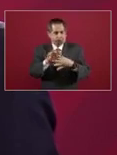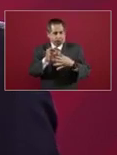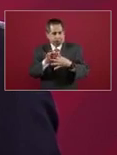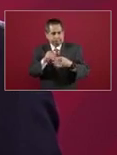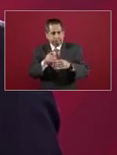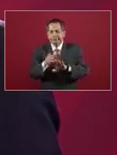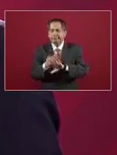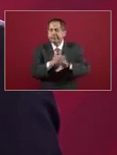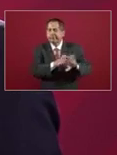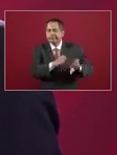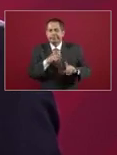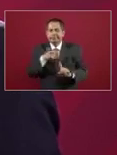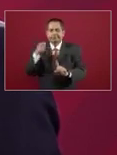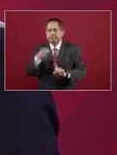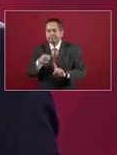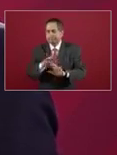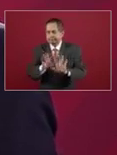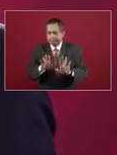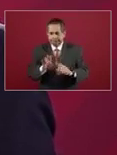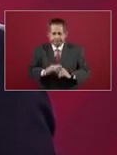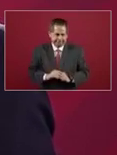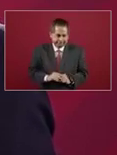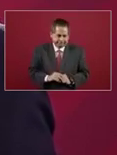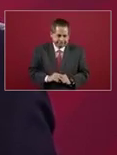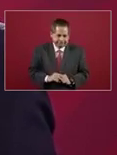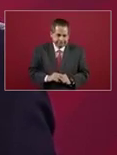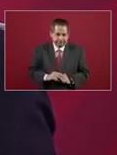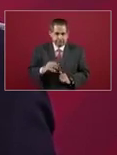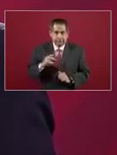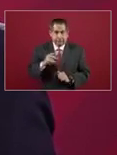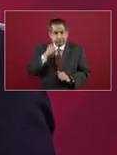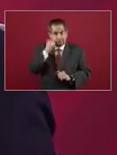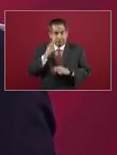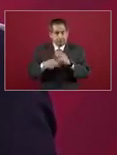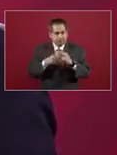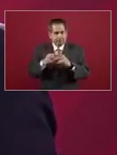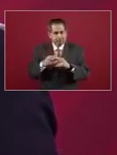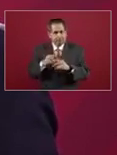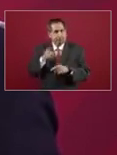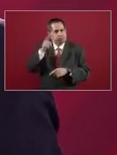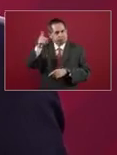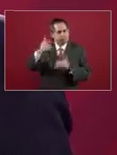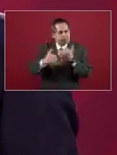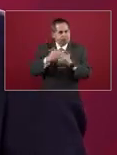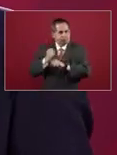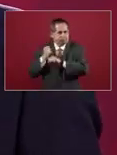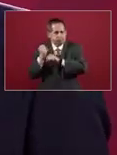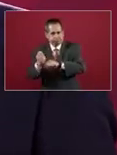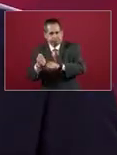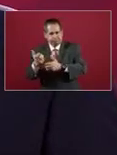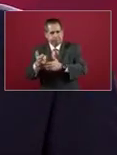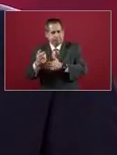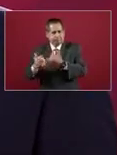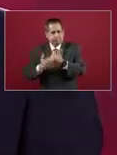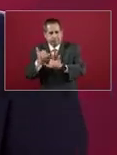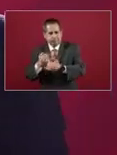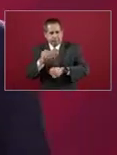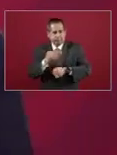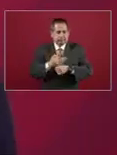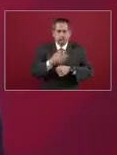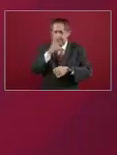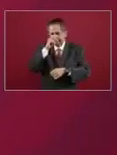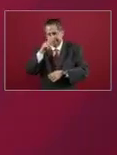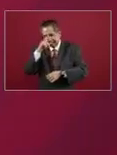teóricamente. Me gustaría batear en una práctica de béisbol, pero no he